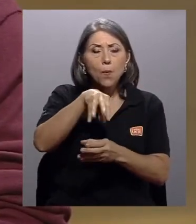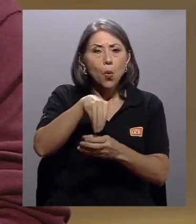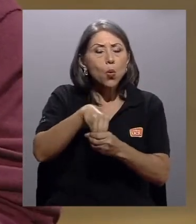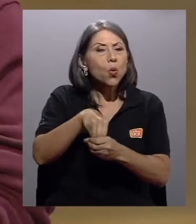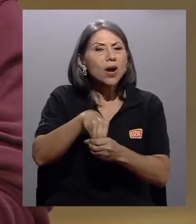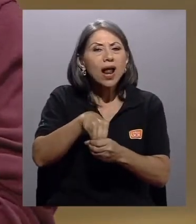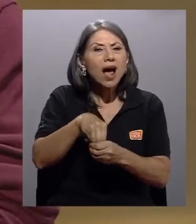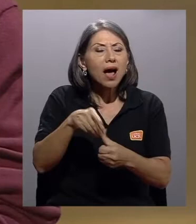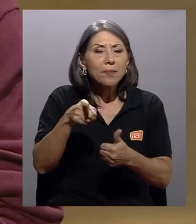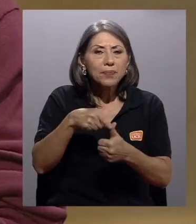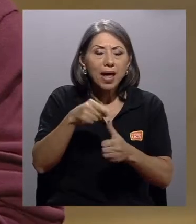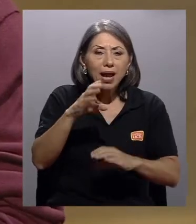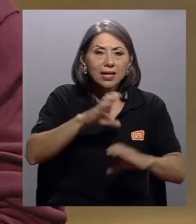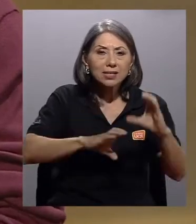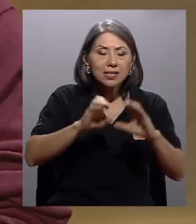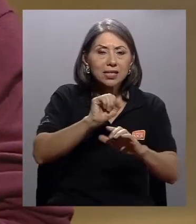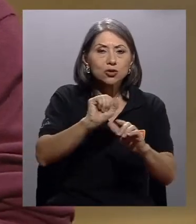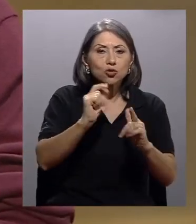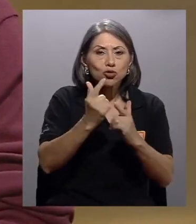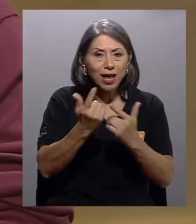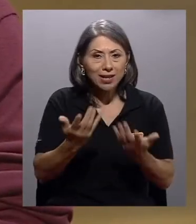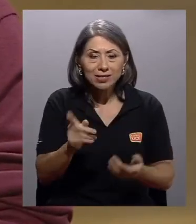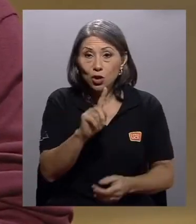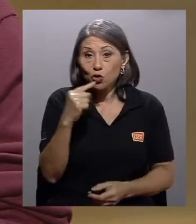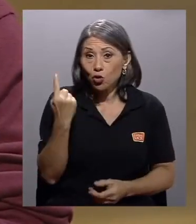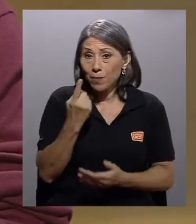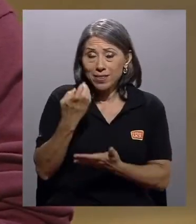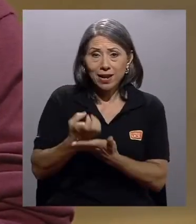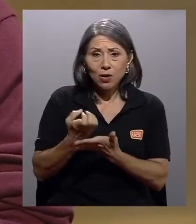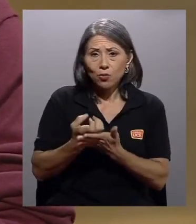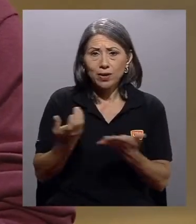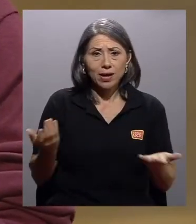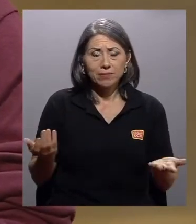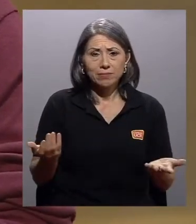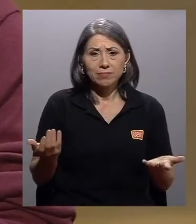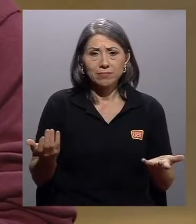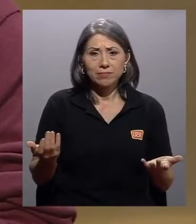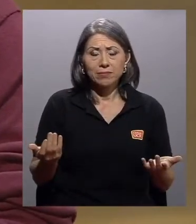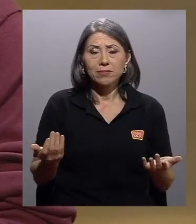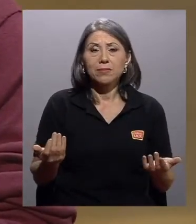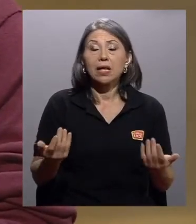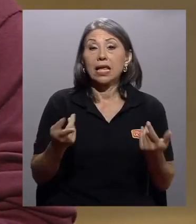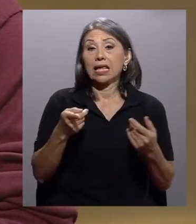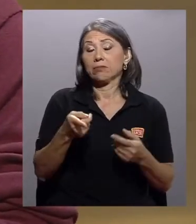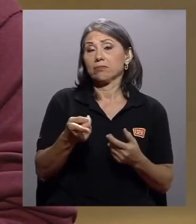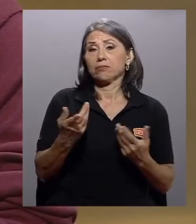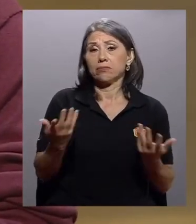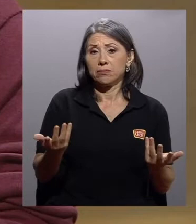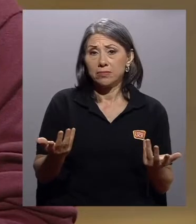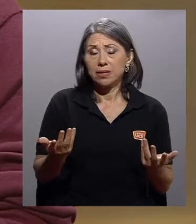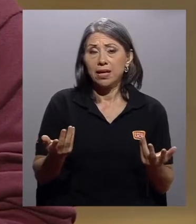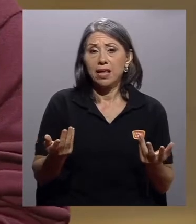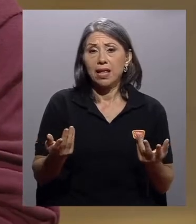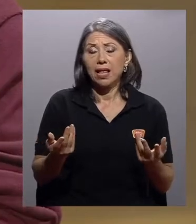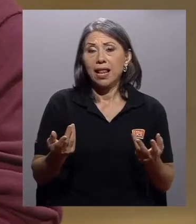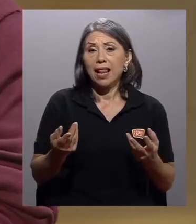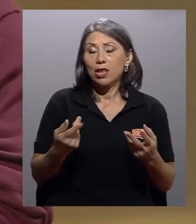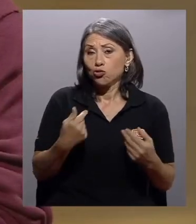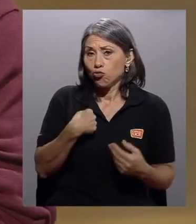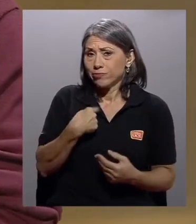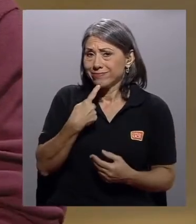Involucra a las ciencias sociales, ¿no? No solamente a la economía, y yo señalo que en ese sentido